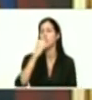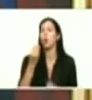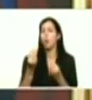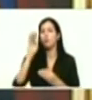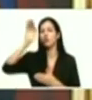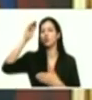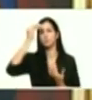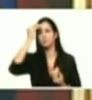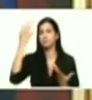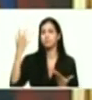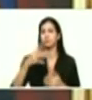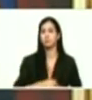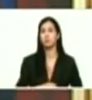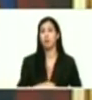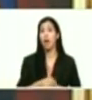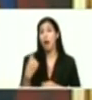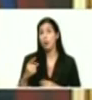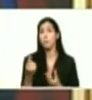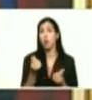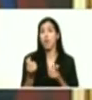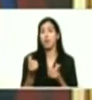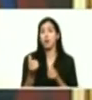monedas convertibles internacionales